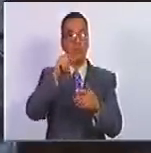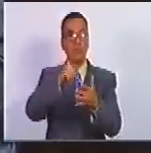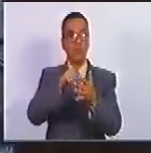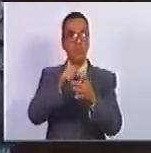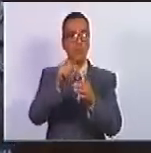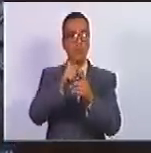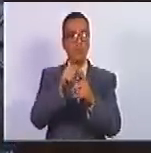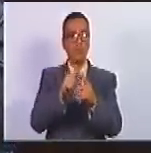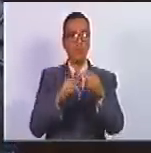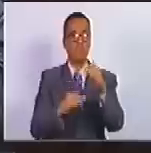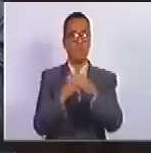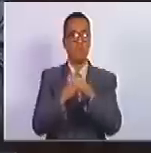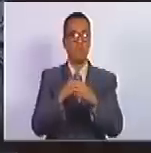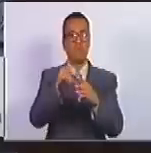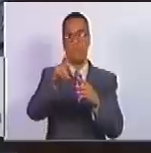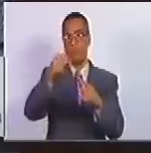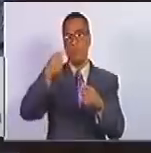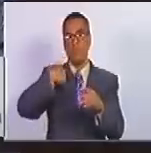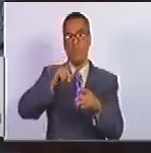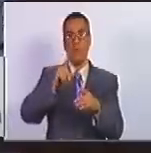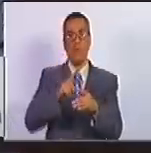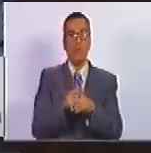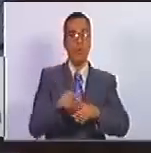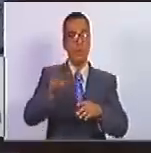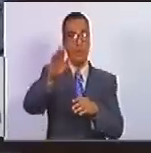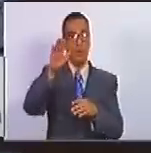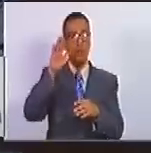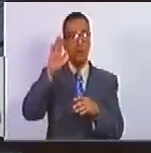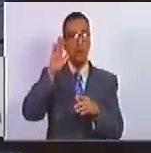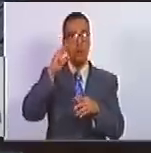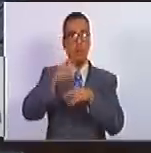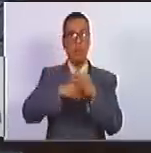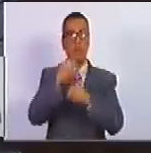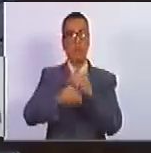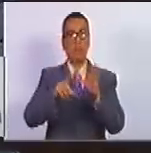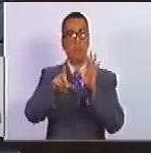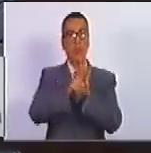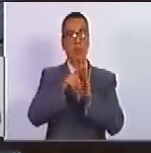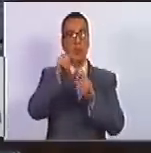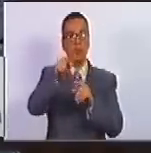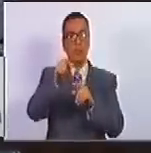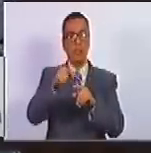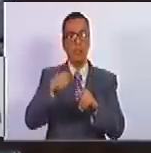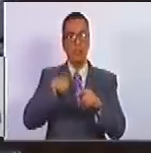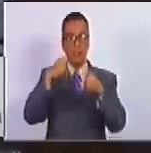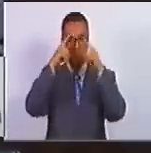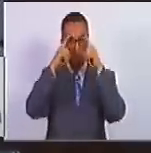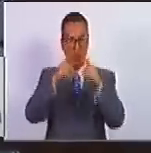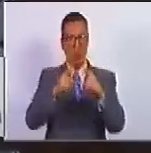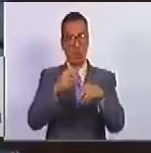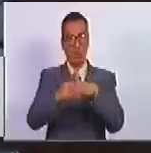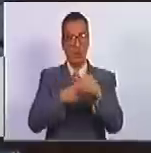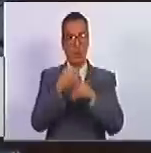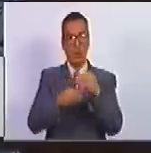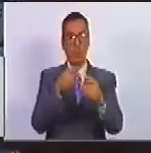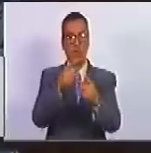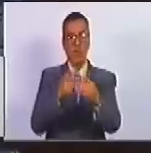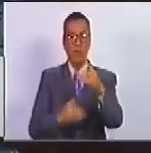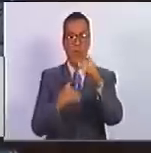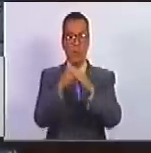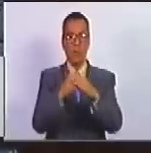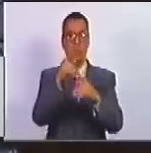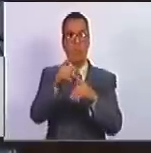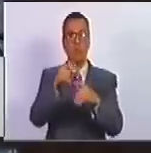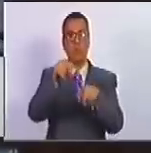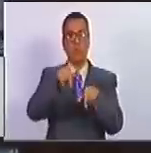este límite máximo no existirá. Tenemos el compromiso de dictar la ley. Cuando esa ley se dicte, se establecerá ese límite máximo. Mientras